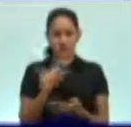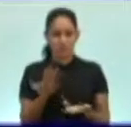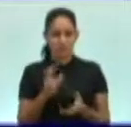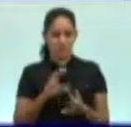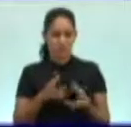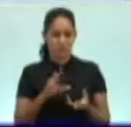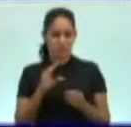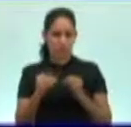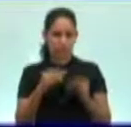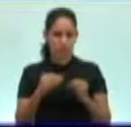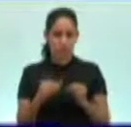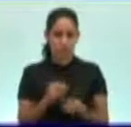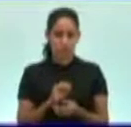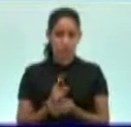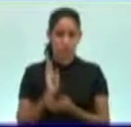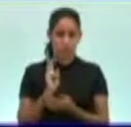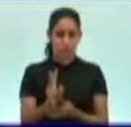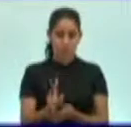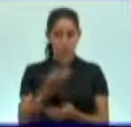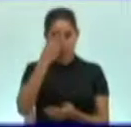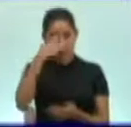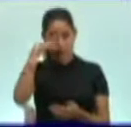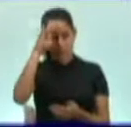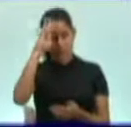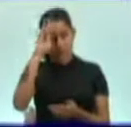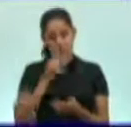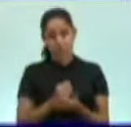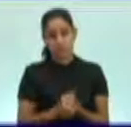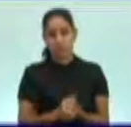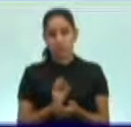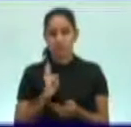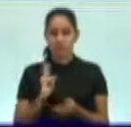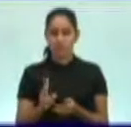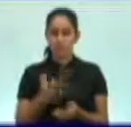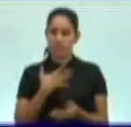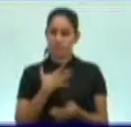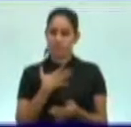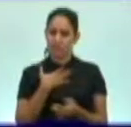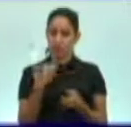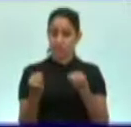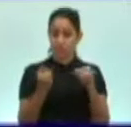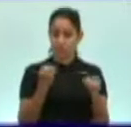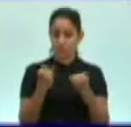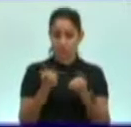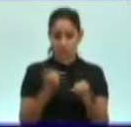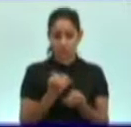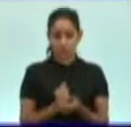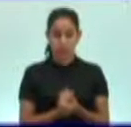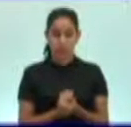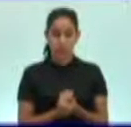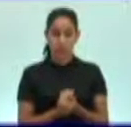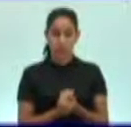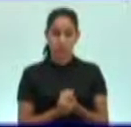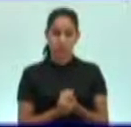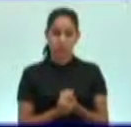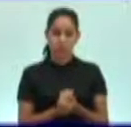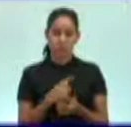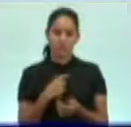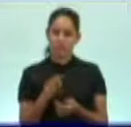personas valores patrios, valores identitarios y valores que